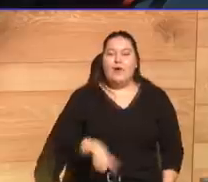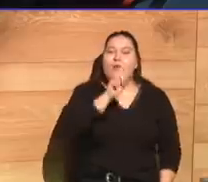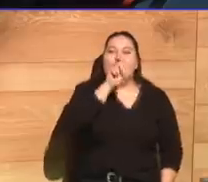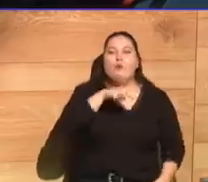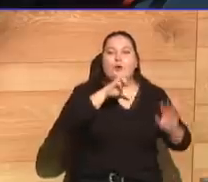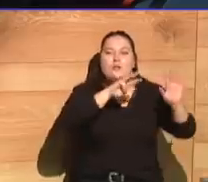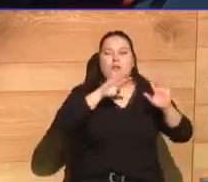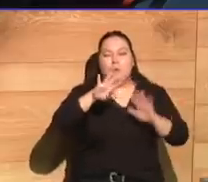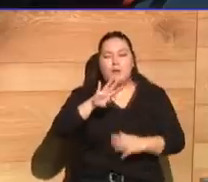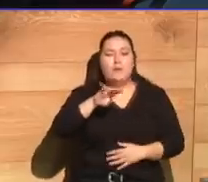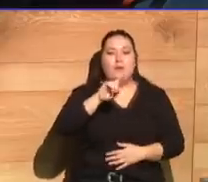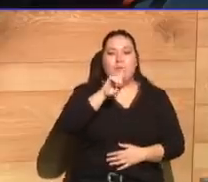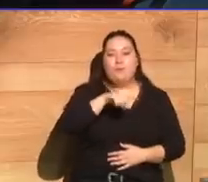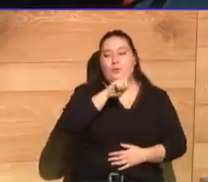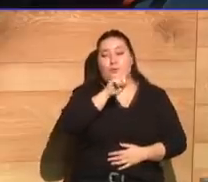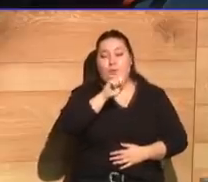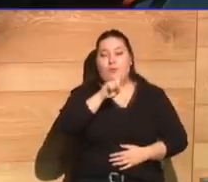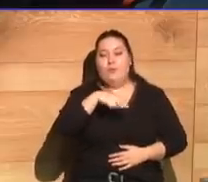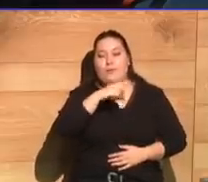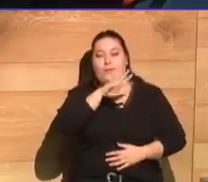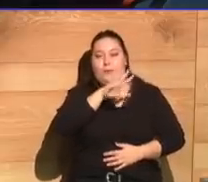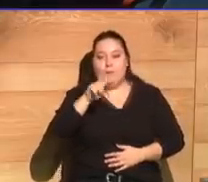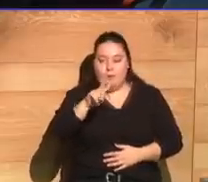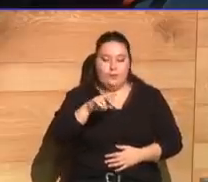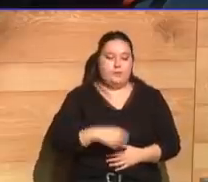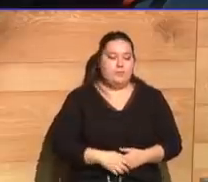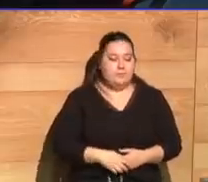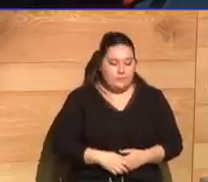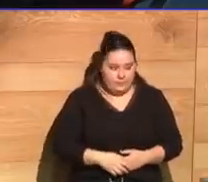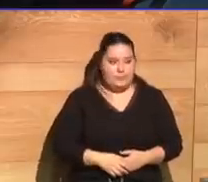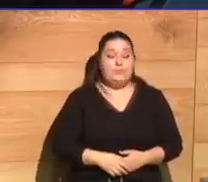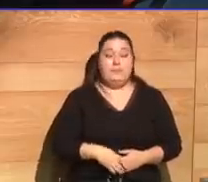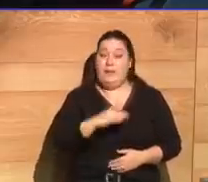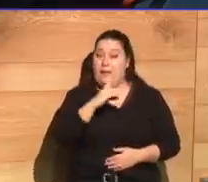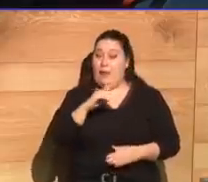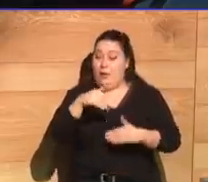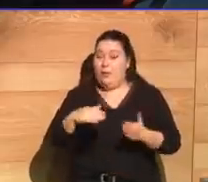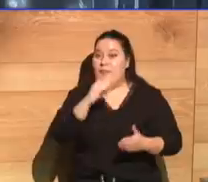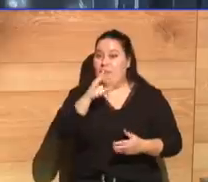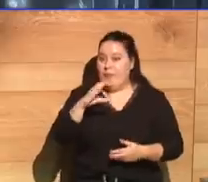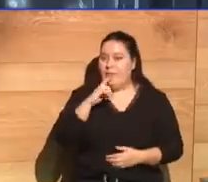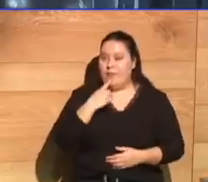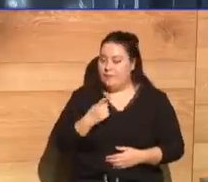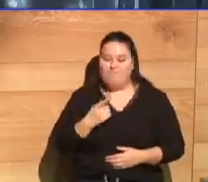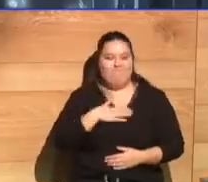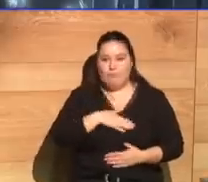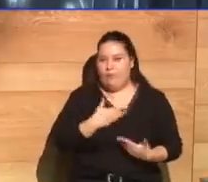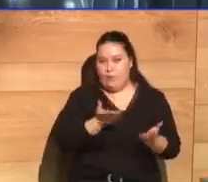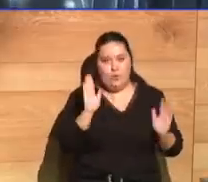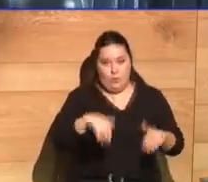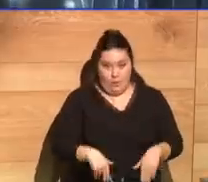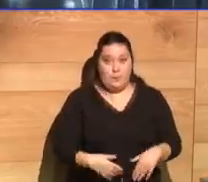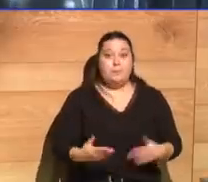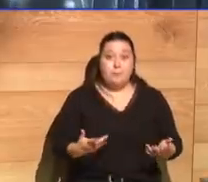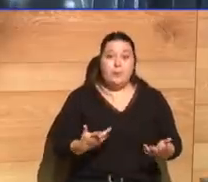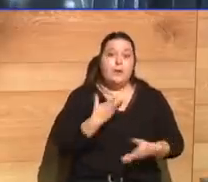1,84, 1,50 y 1,52. Y dice, los de DC, no acabamos de confiar en vosotros, así que lo que os